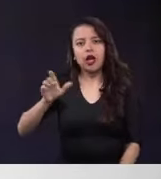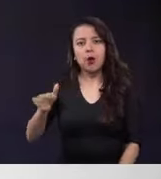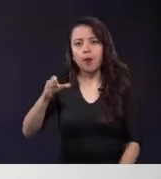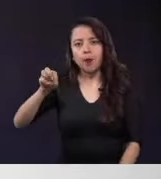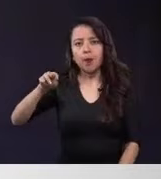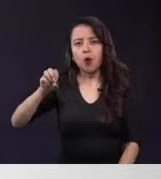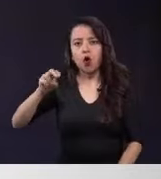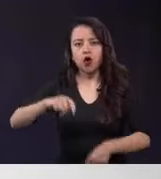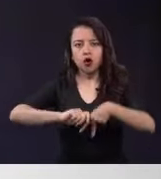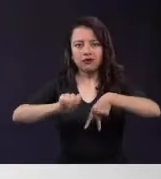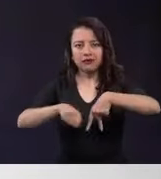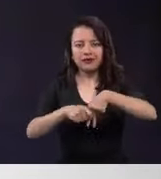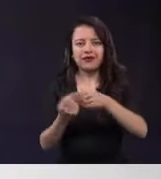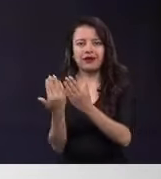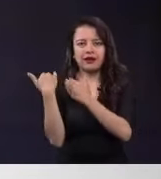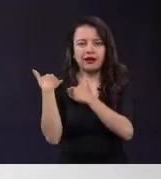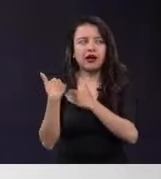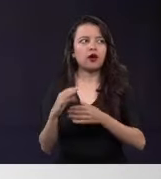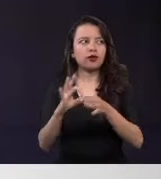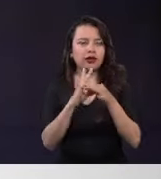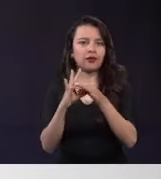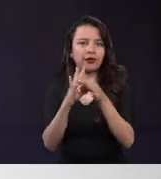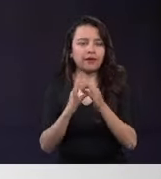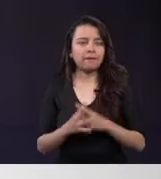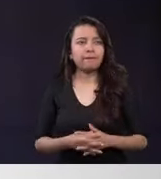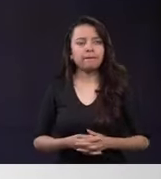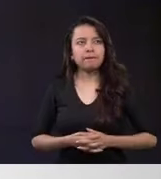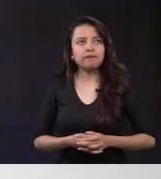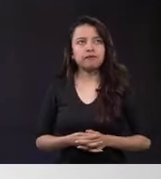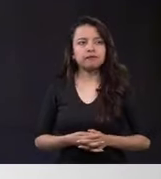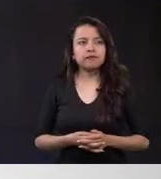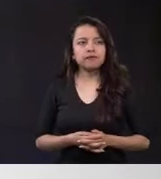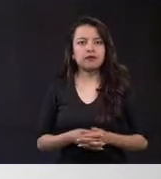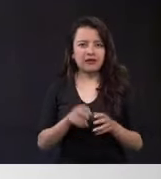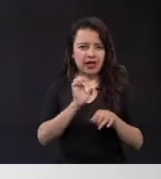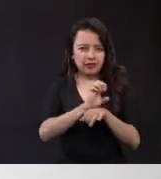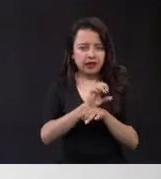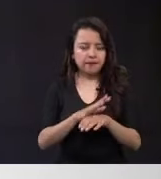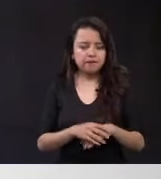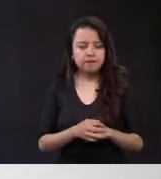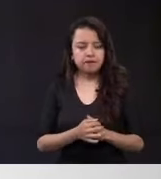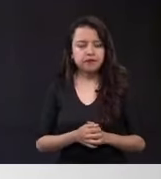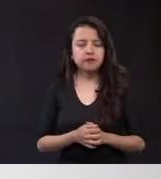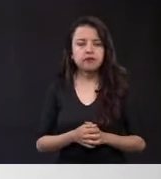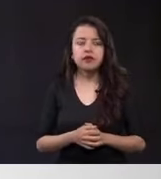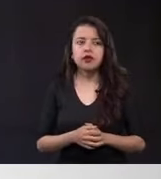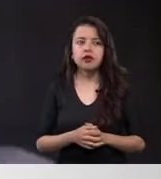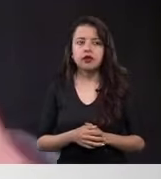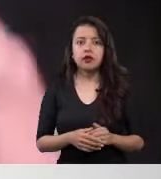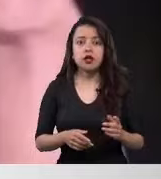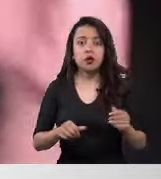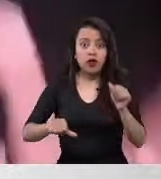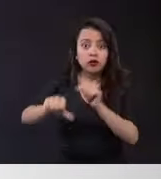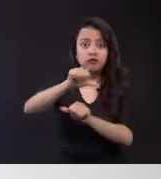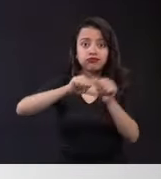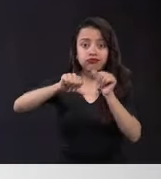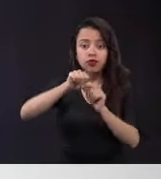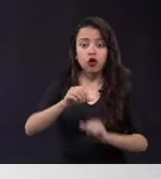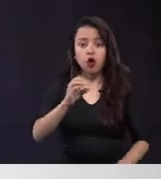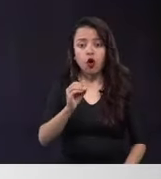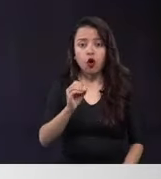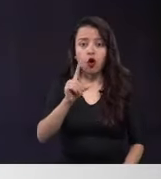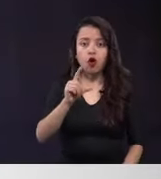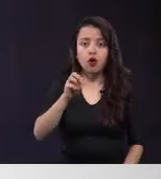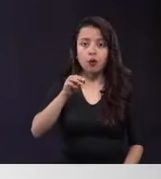pasó con Olmedo es que cuando llegó Olmedo y Sneider en la subdirección de manejo, ellos casi que hicieron un empalme con